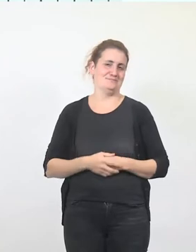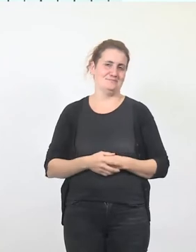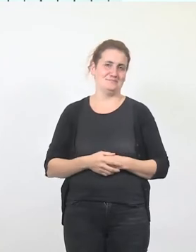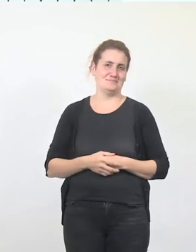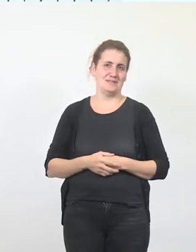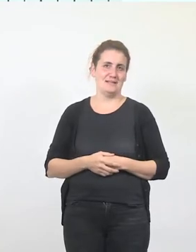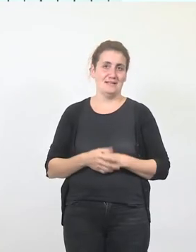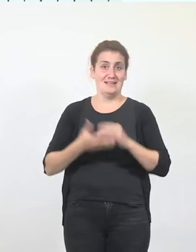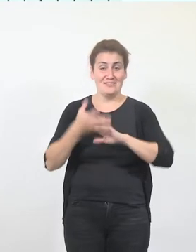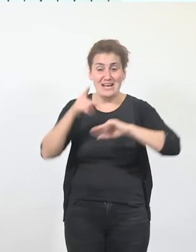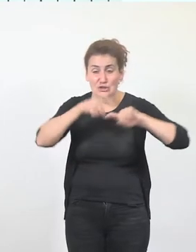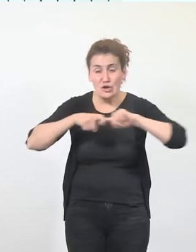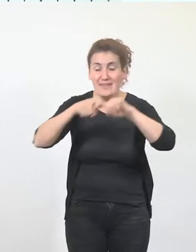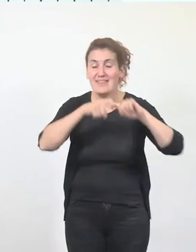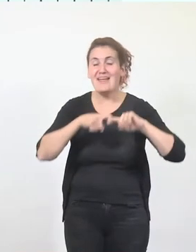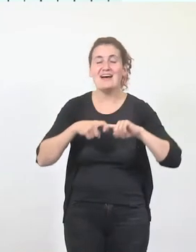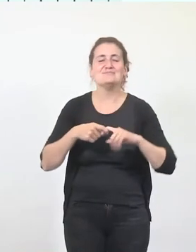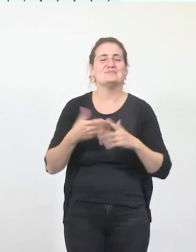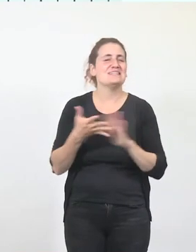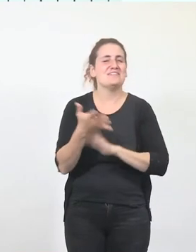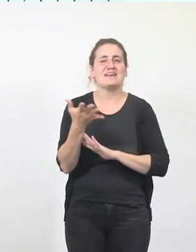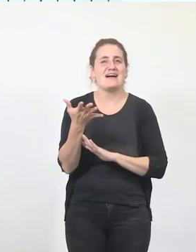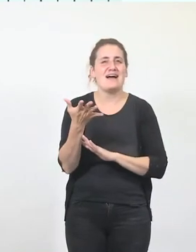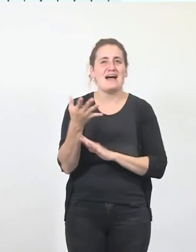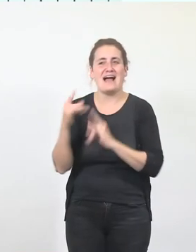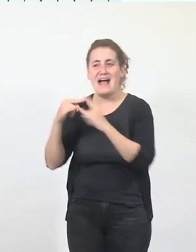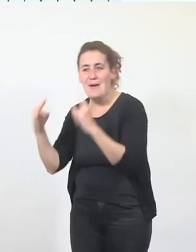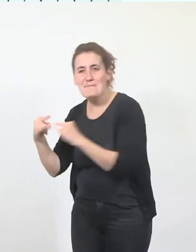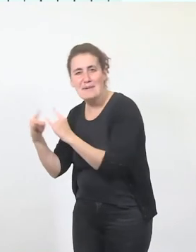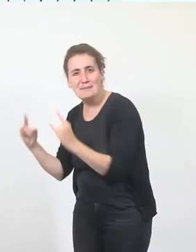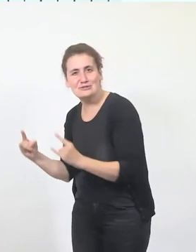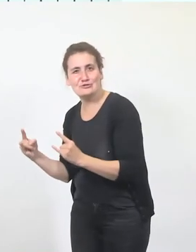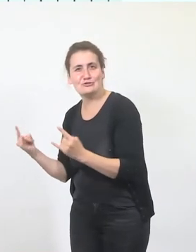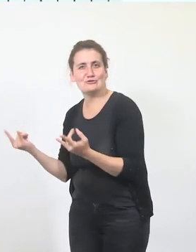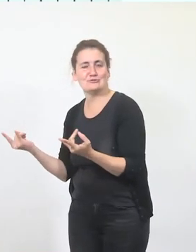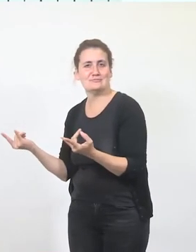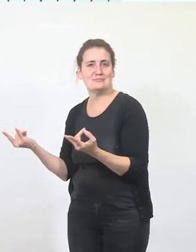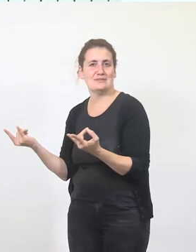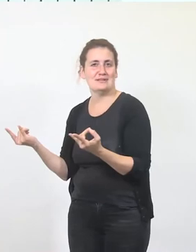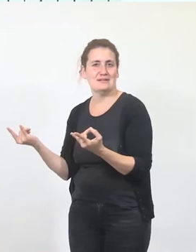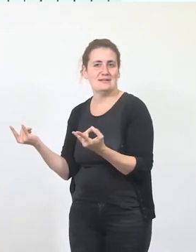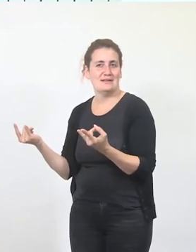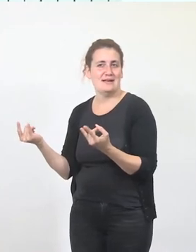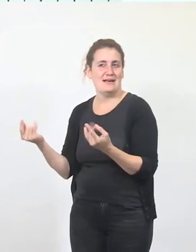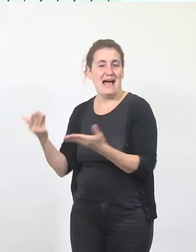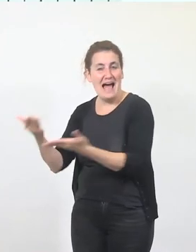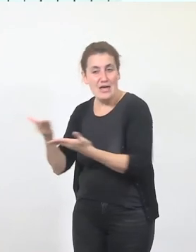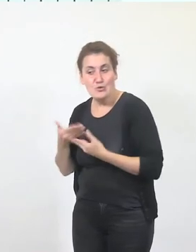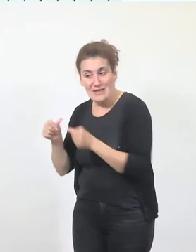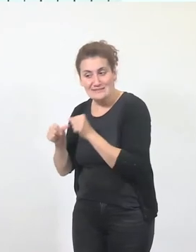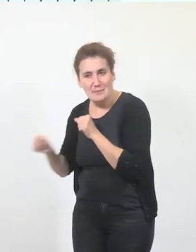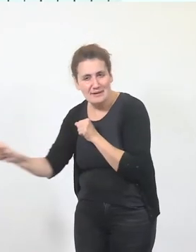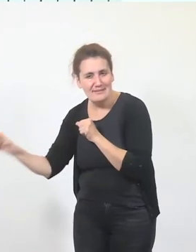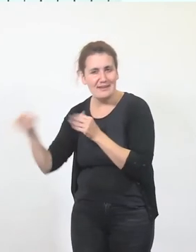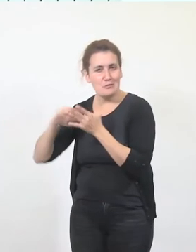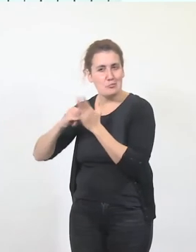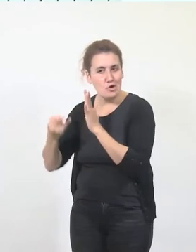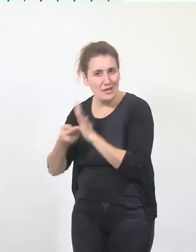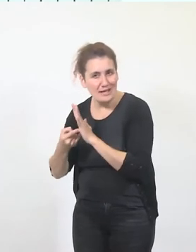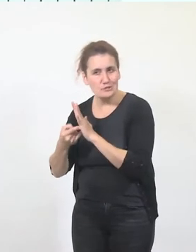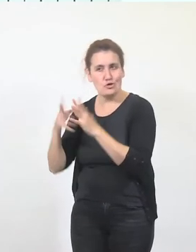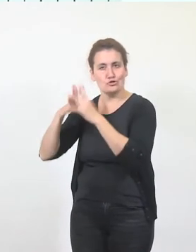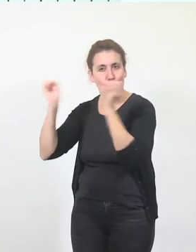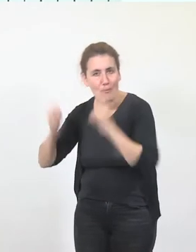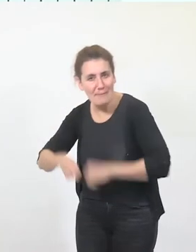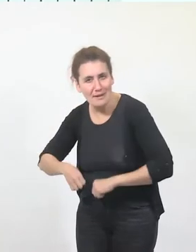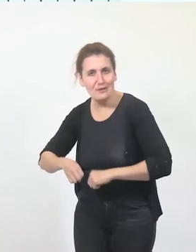La solidaridad es todo, sobre todo desde los campamentos. Aparte de las ayudas, de los proyectos, de